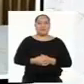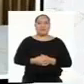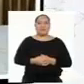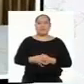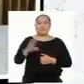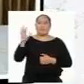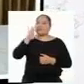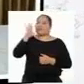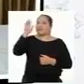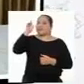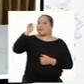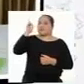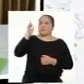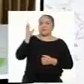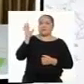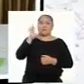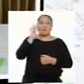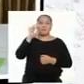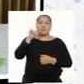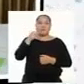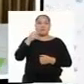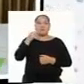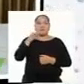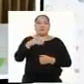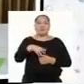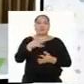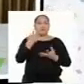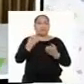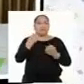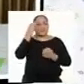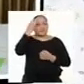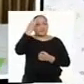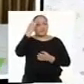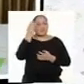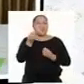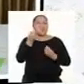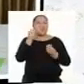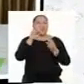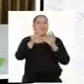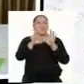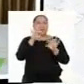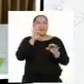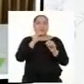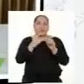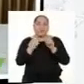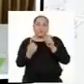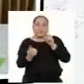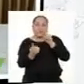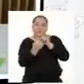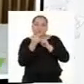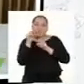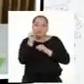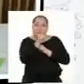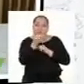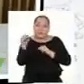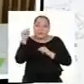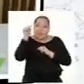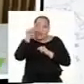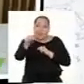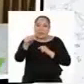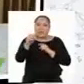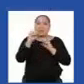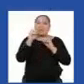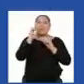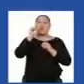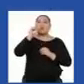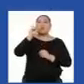Hola Jonathan, hola profesor. Yo quisiera saber cómo reconocer que estoy enfrentado a un sistema de ecuaciones.